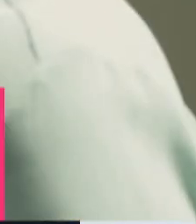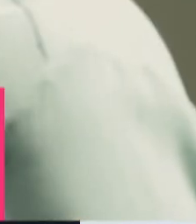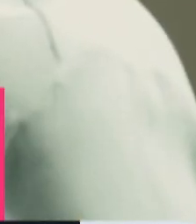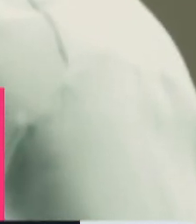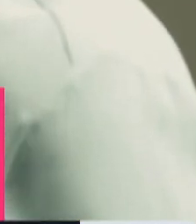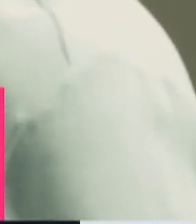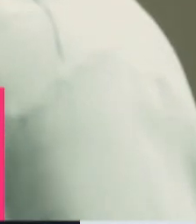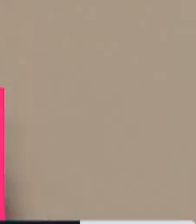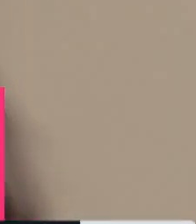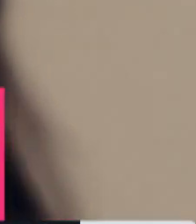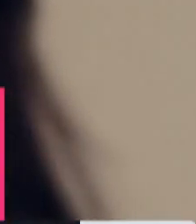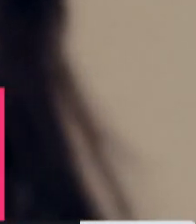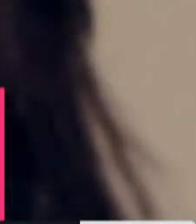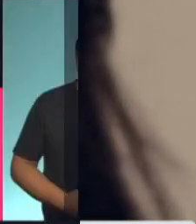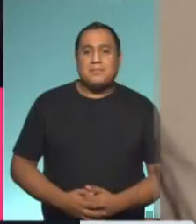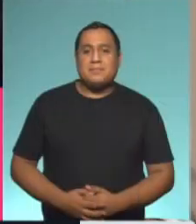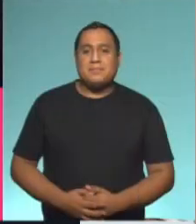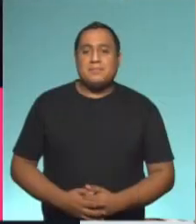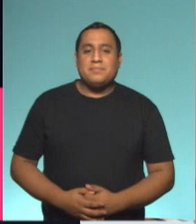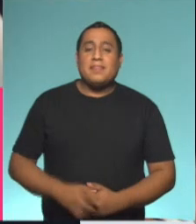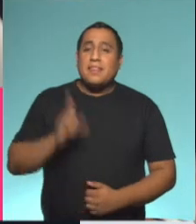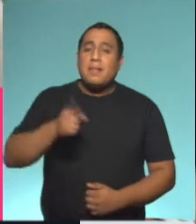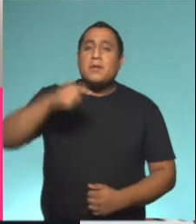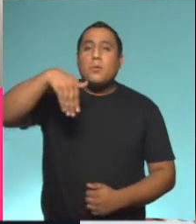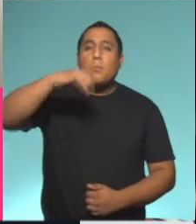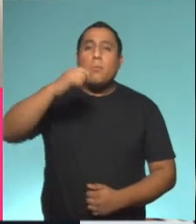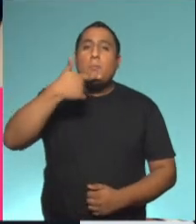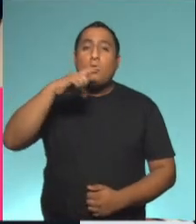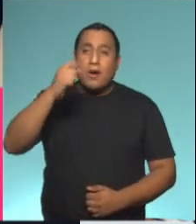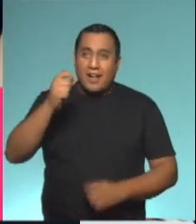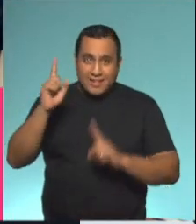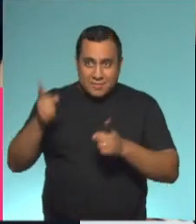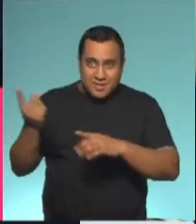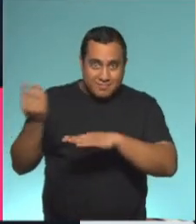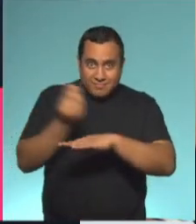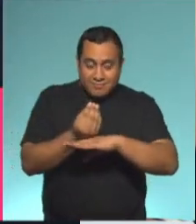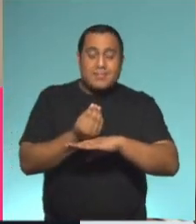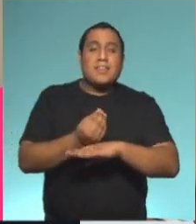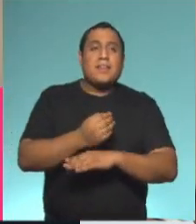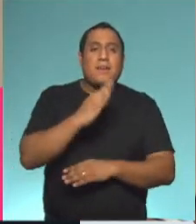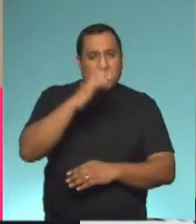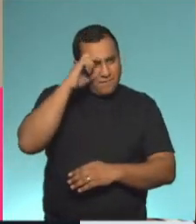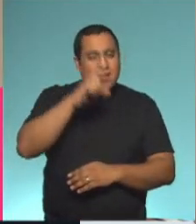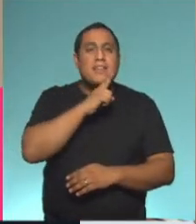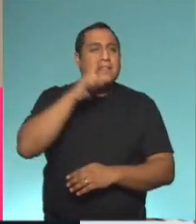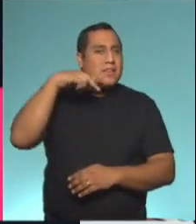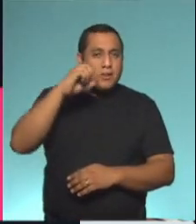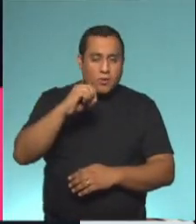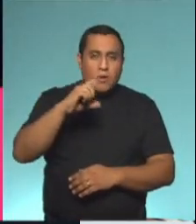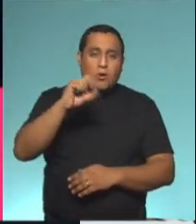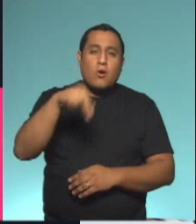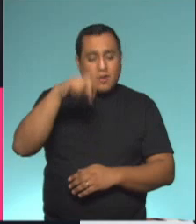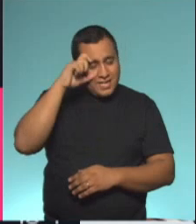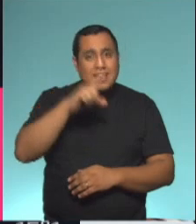acá lo estoy viendo a Mosca, que va a estar, ¿no? Roberto Mosca. Roberto Mosca, claro. Bettina O'Connell, Esteban Prol, uno, aparte, bueno,